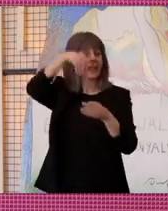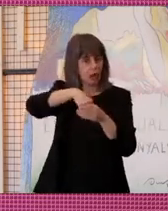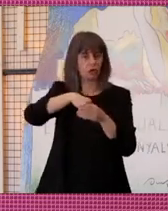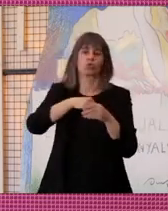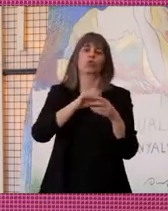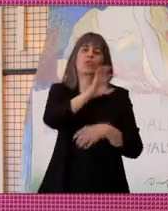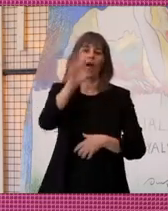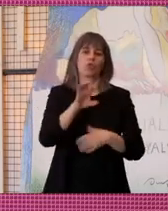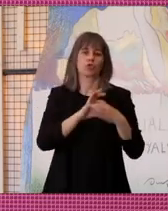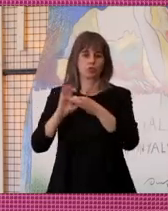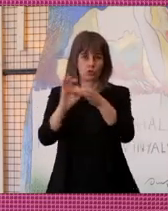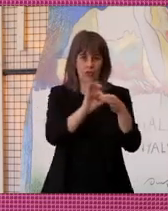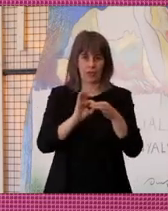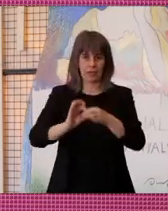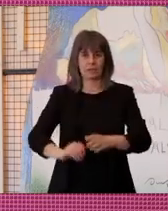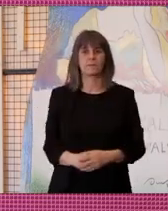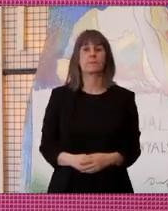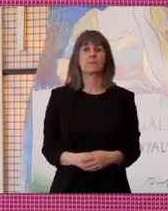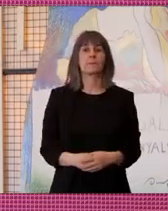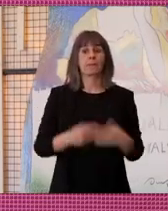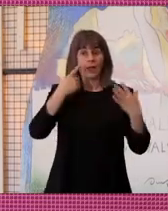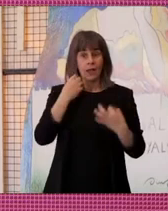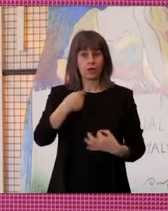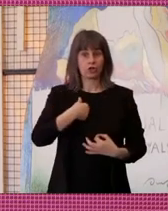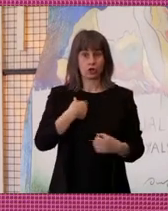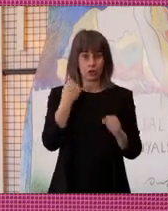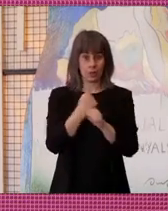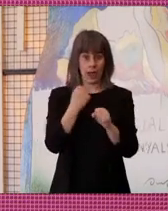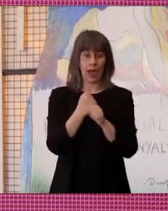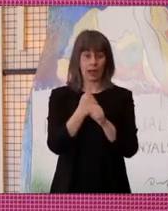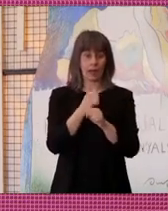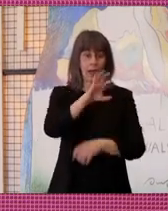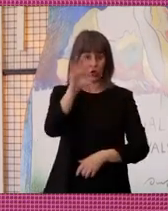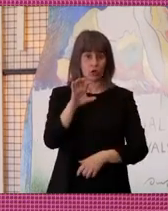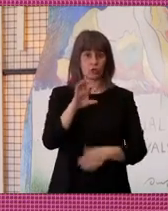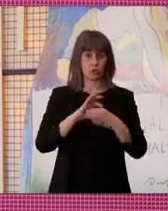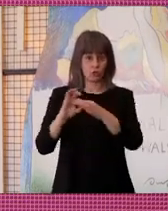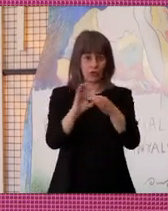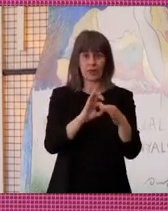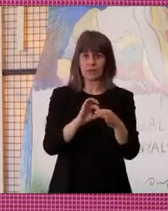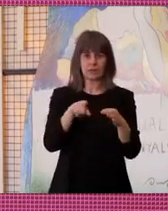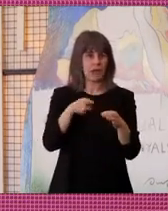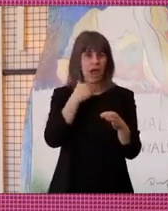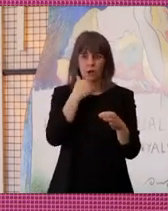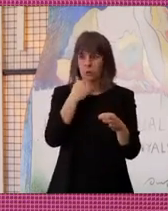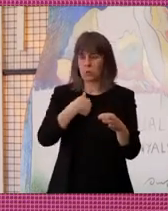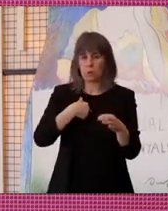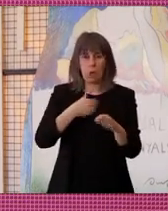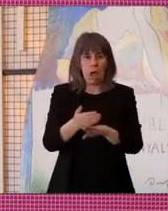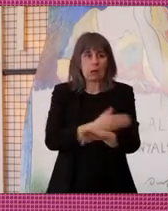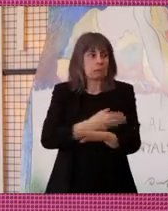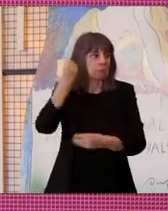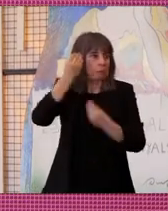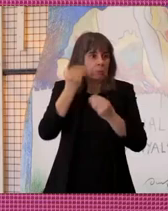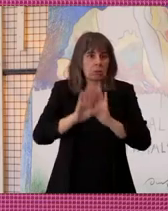Unidas la verdad es que para mí trabajar en las Naciones Unidas era algo impensado yo había seguido